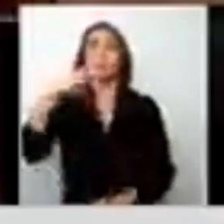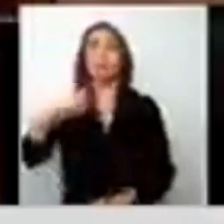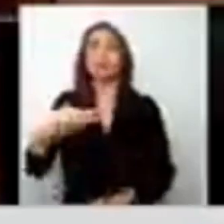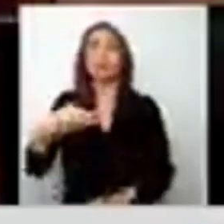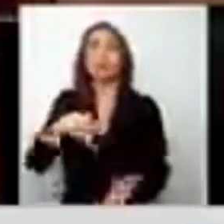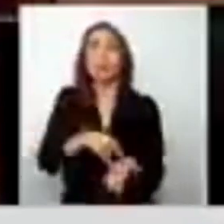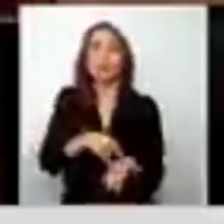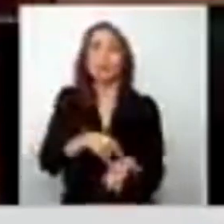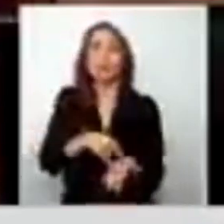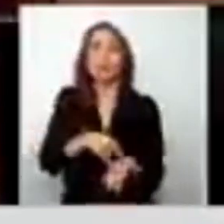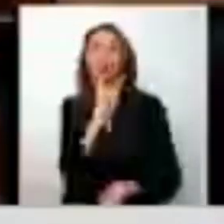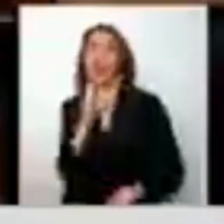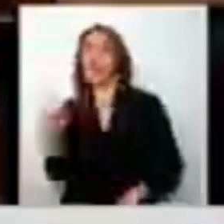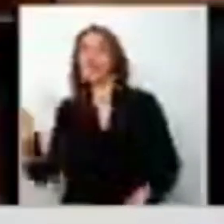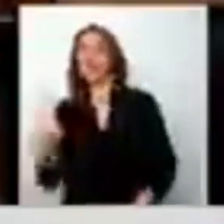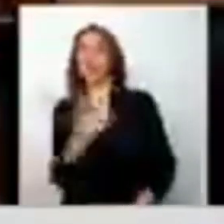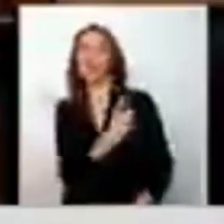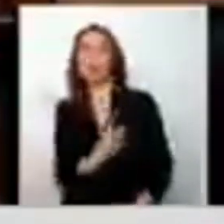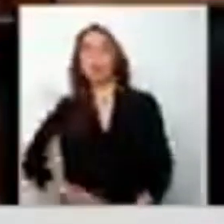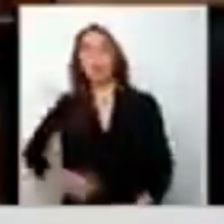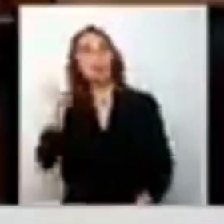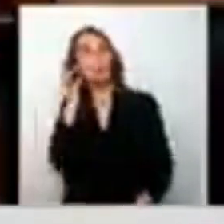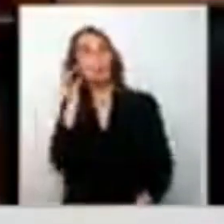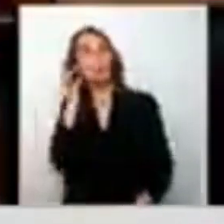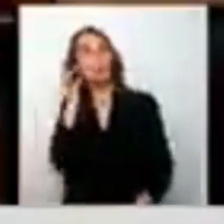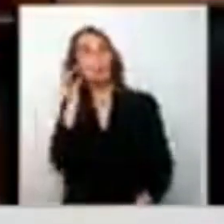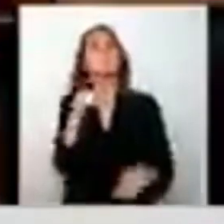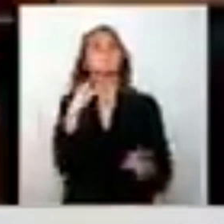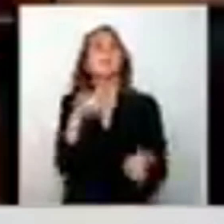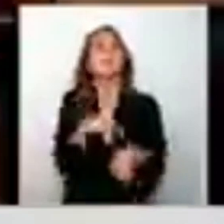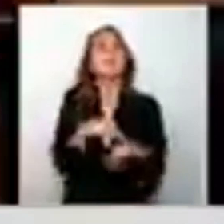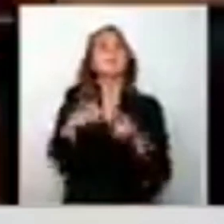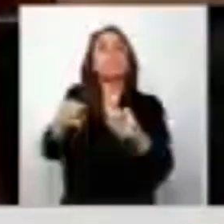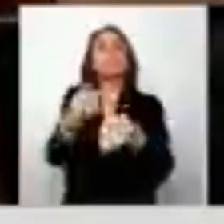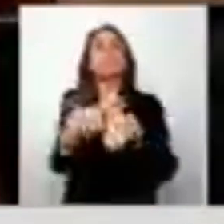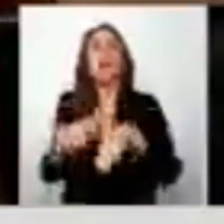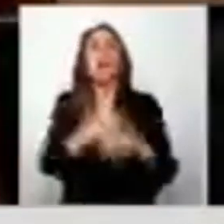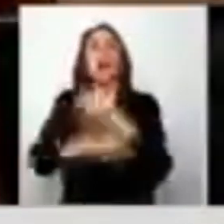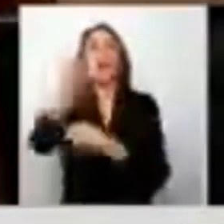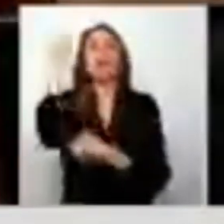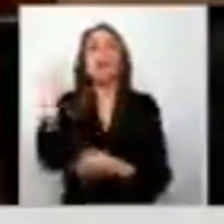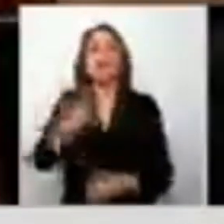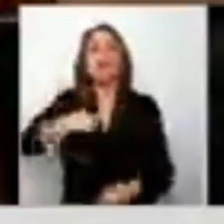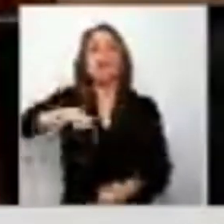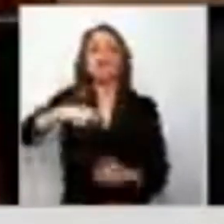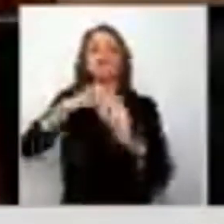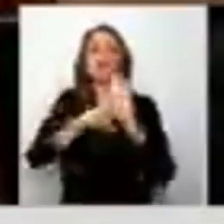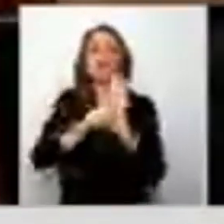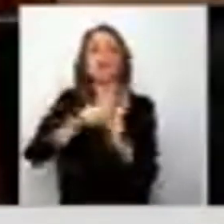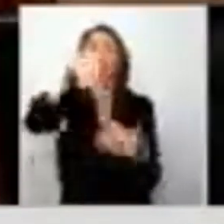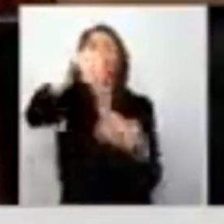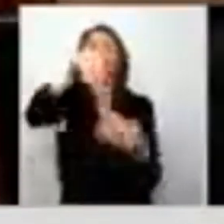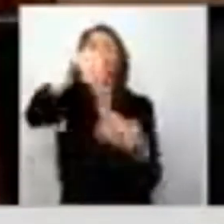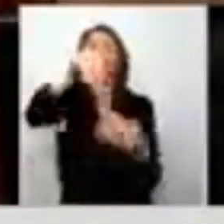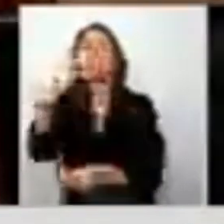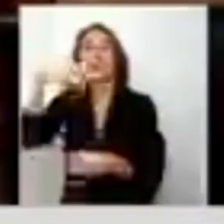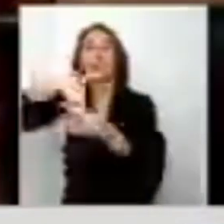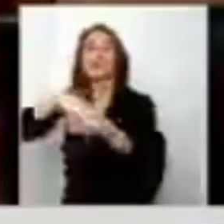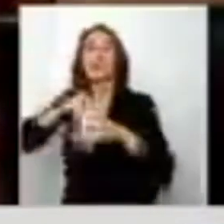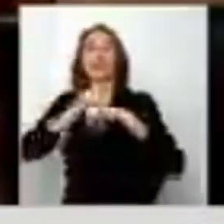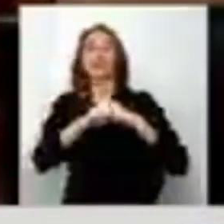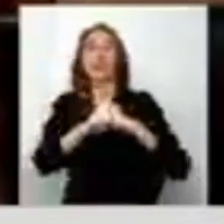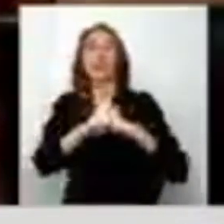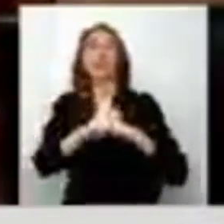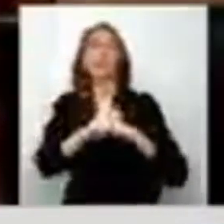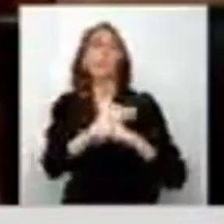tarde, diputada Fries. ¿Y sabe por qué llega tarde? Porque el año pasado la pusimos en votación y se perdió por 3 votos. ¿Sabe quién votó en